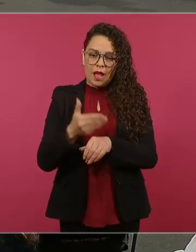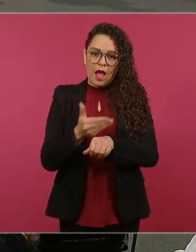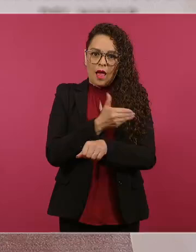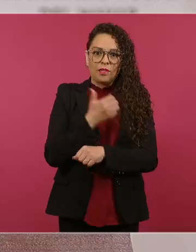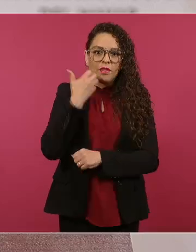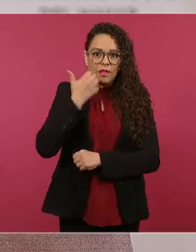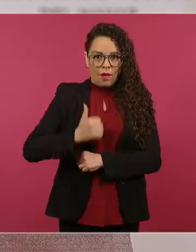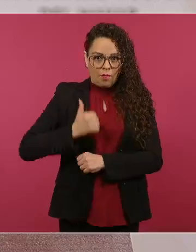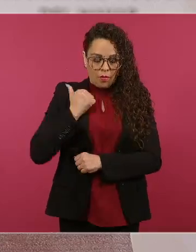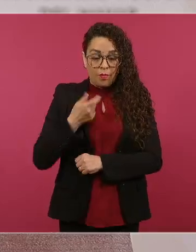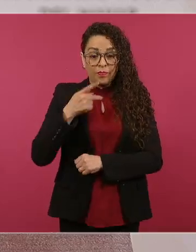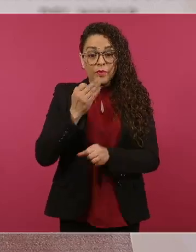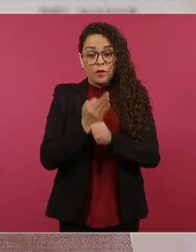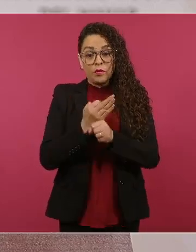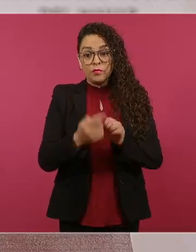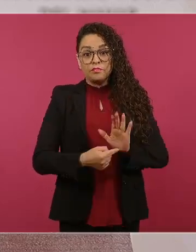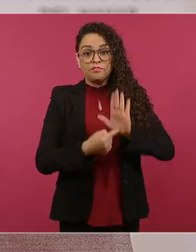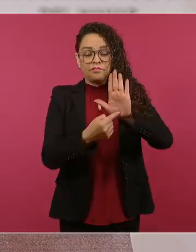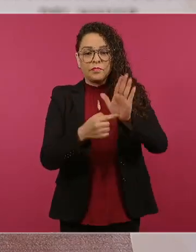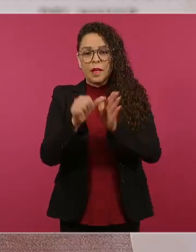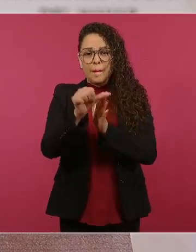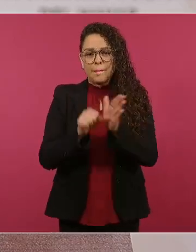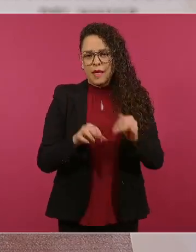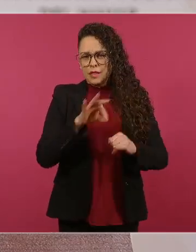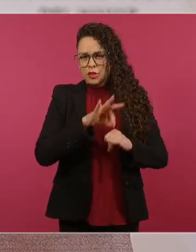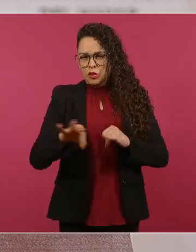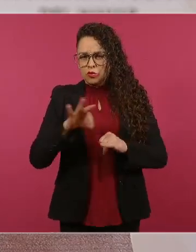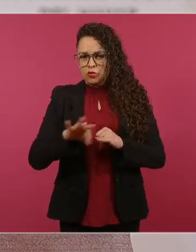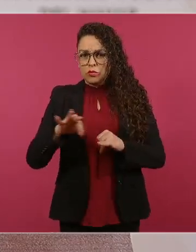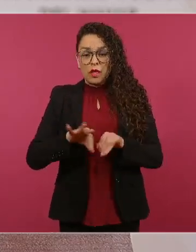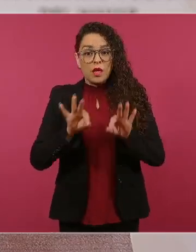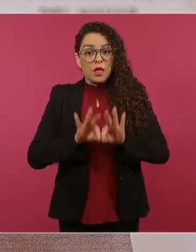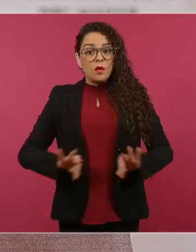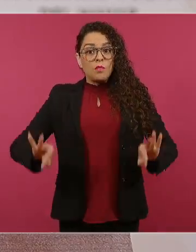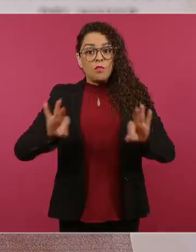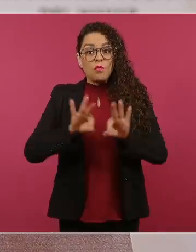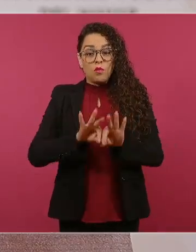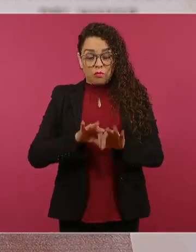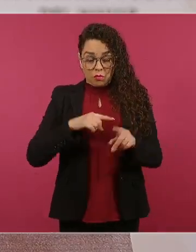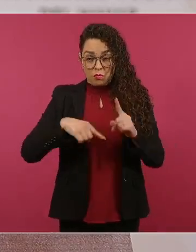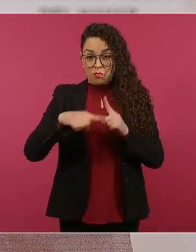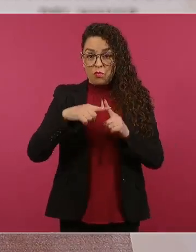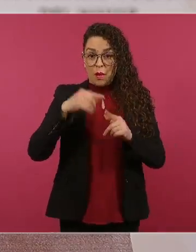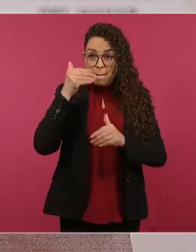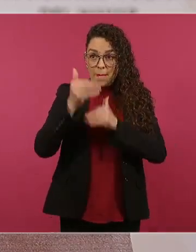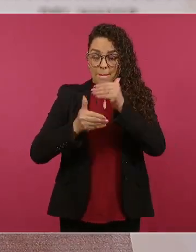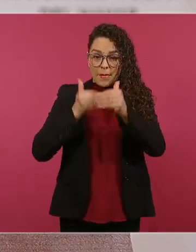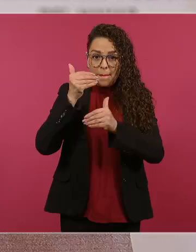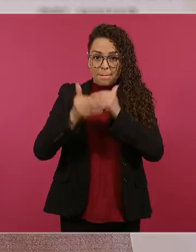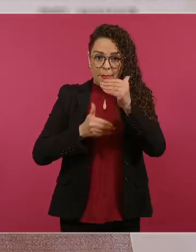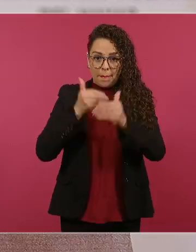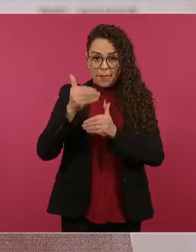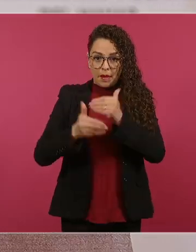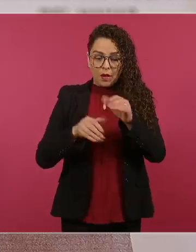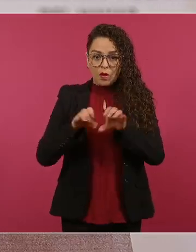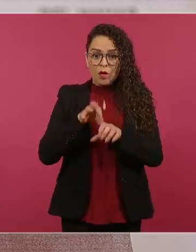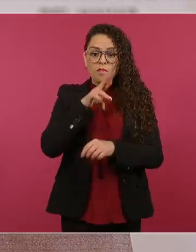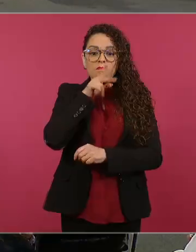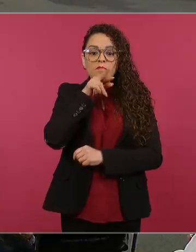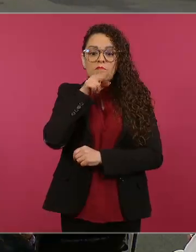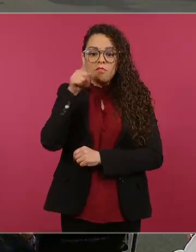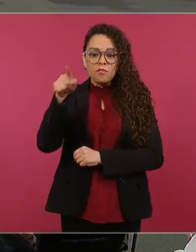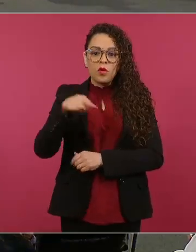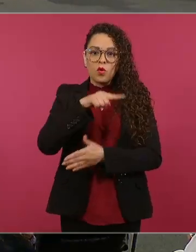continuación, en los últimos meses hemos tenido avances muy importantes en relación al mejoramiento de unidades